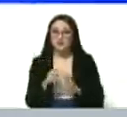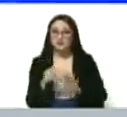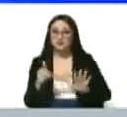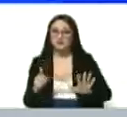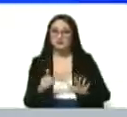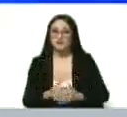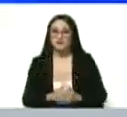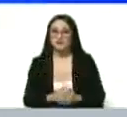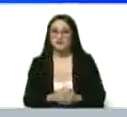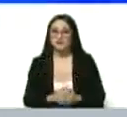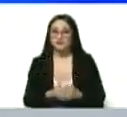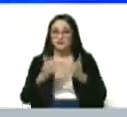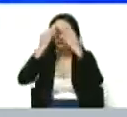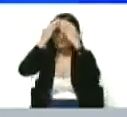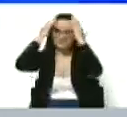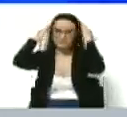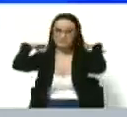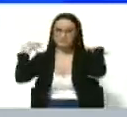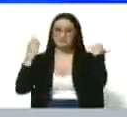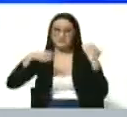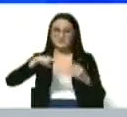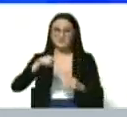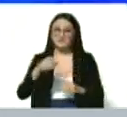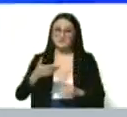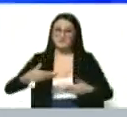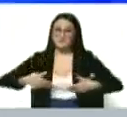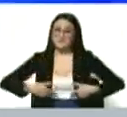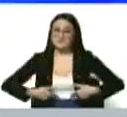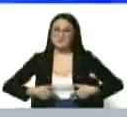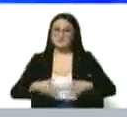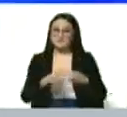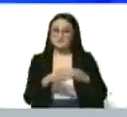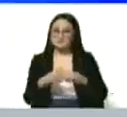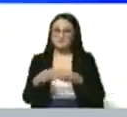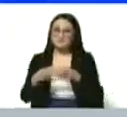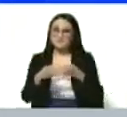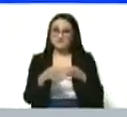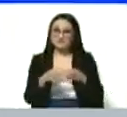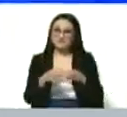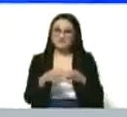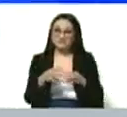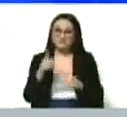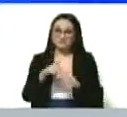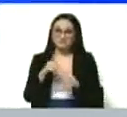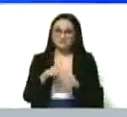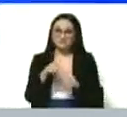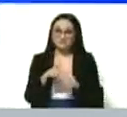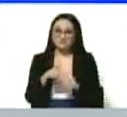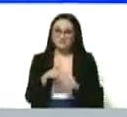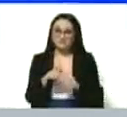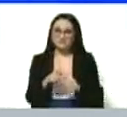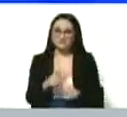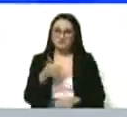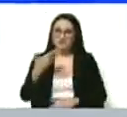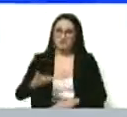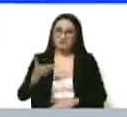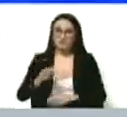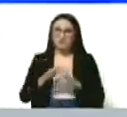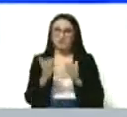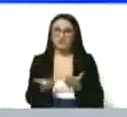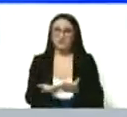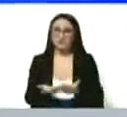2014-2016, la cual requirió de un gran esfuerzo colectivo entre los productores de petróleo más importantes del